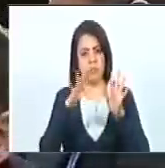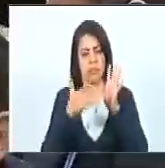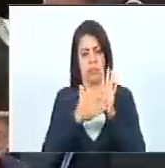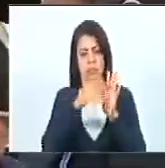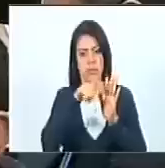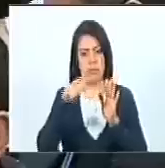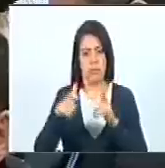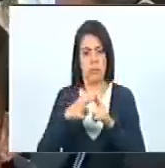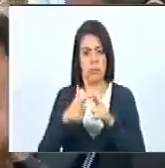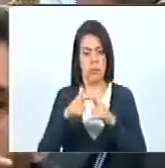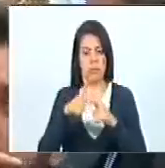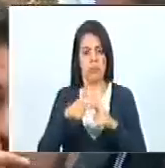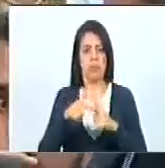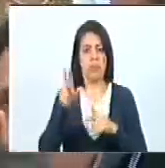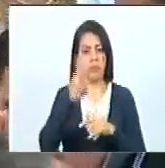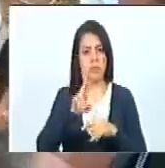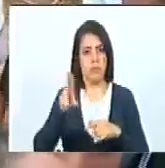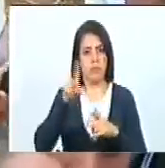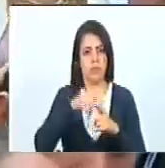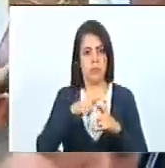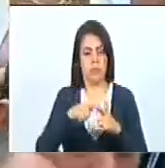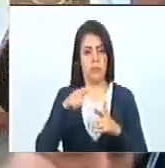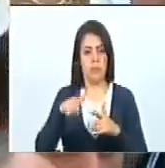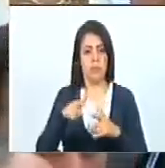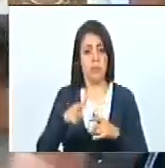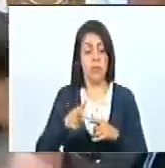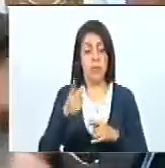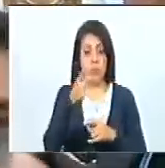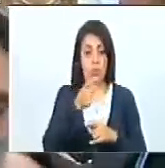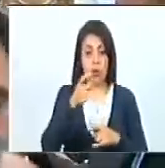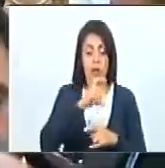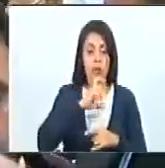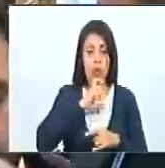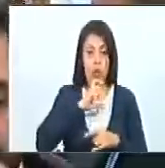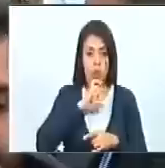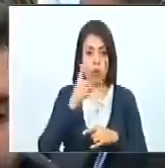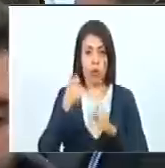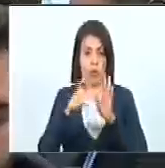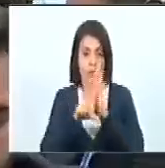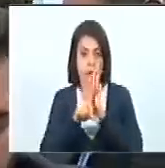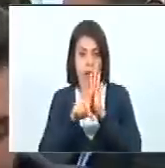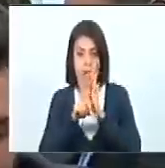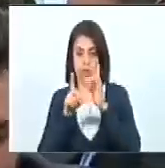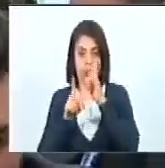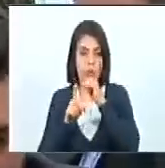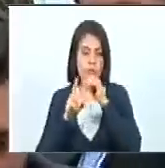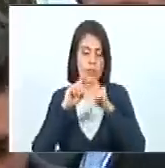personas utilizando la minería ilegal. Pero quiero decirle que